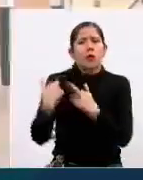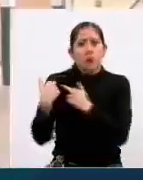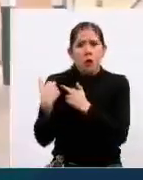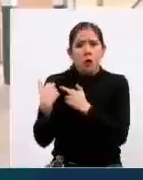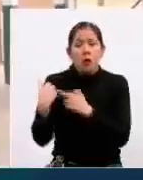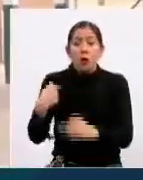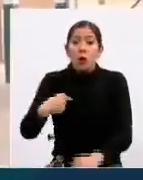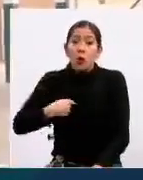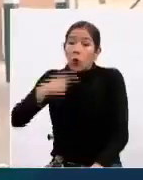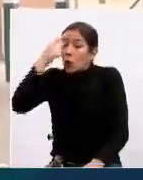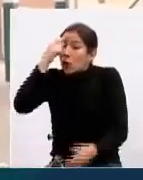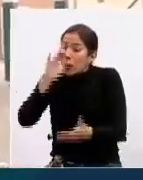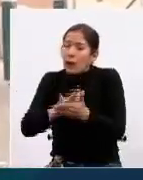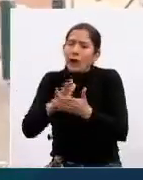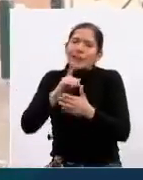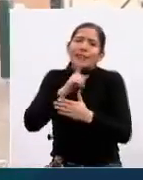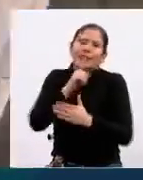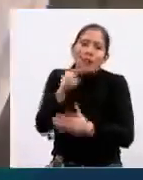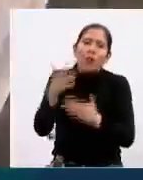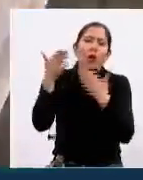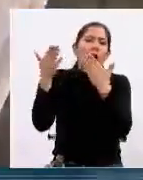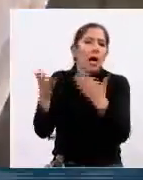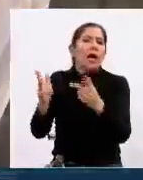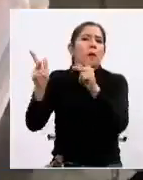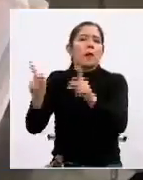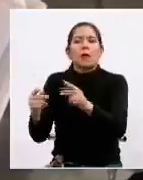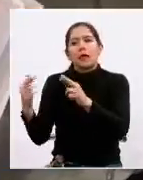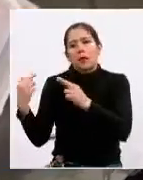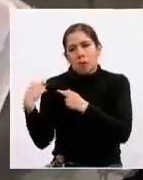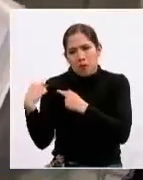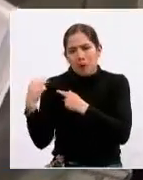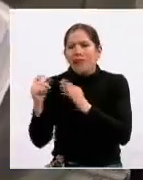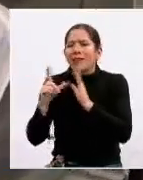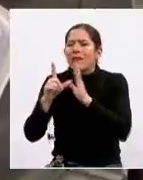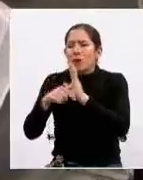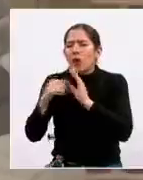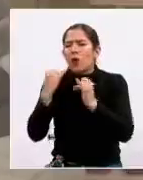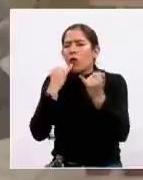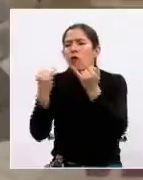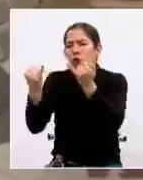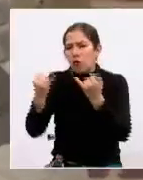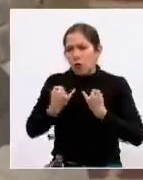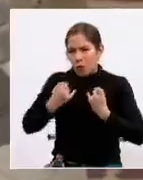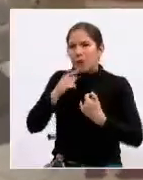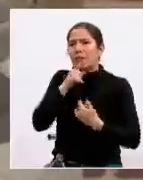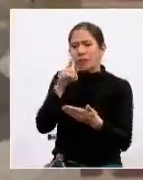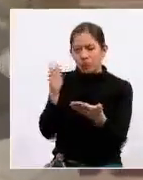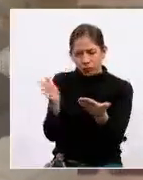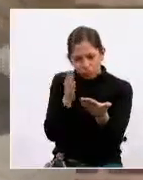seguramente hay involucrados, nos remitirán informes también, y sobre esa base también